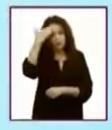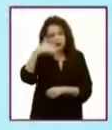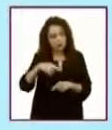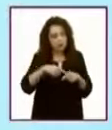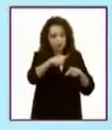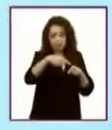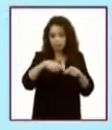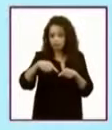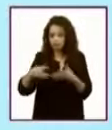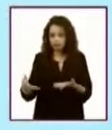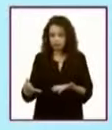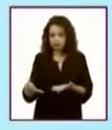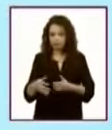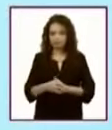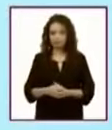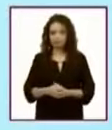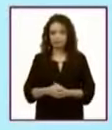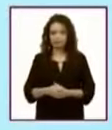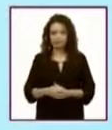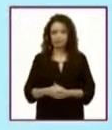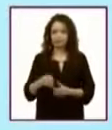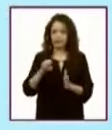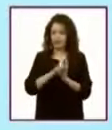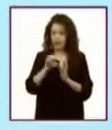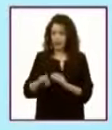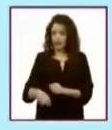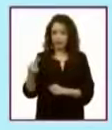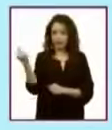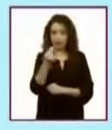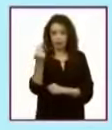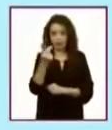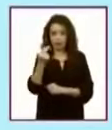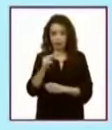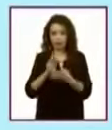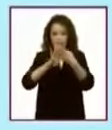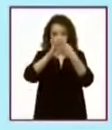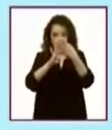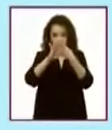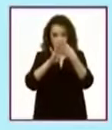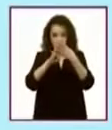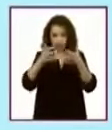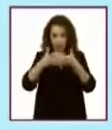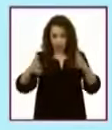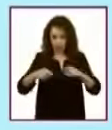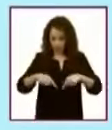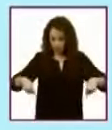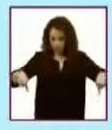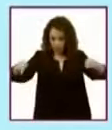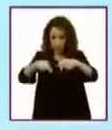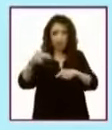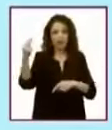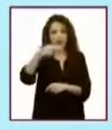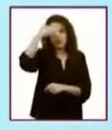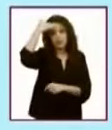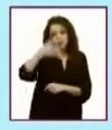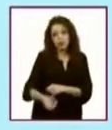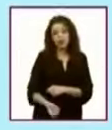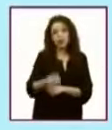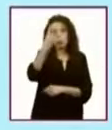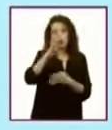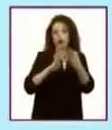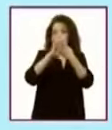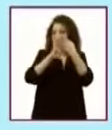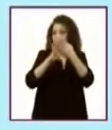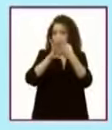menor. Por ejemplo, si requieren cercar un terreno con alambre, es importante que sepan cuánto alambre